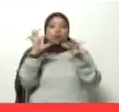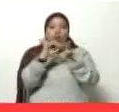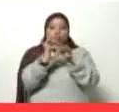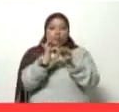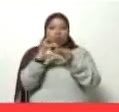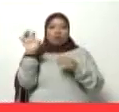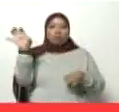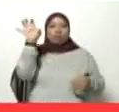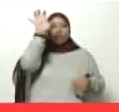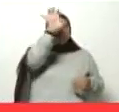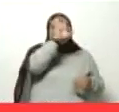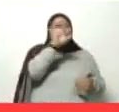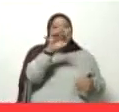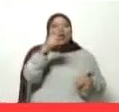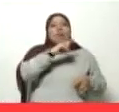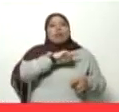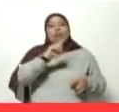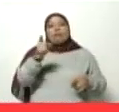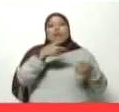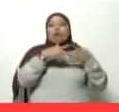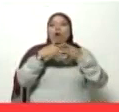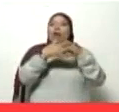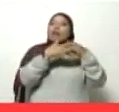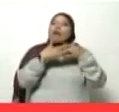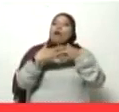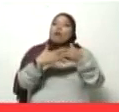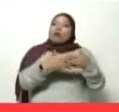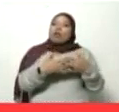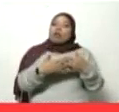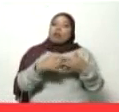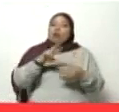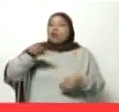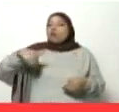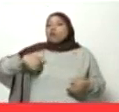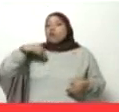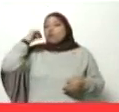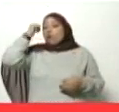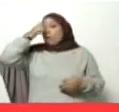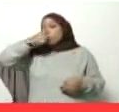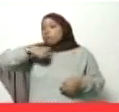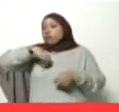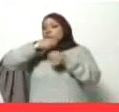¿qué se puede esperar? Nosotros lo tenemos en el plan de la patria,